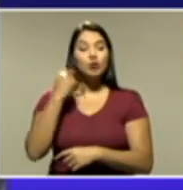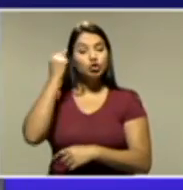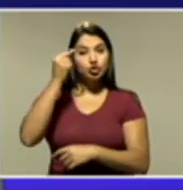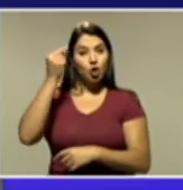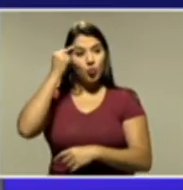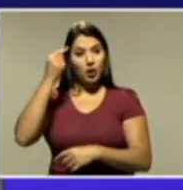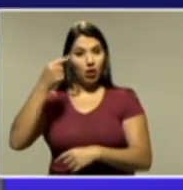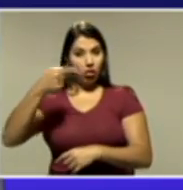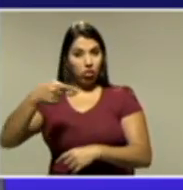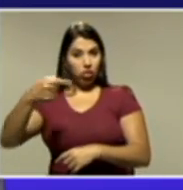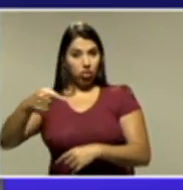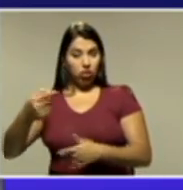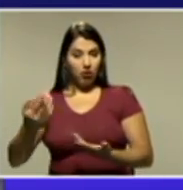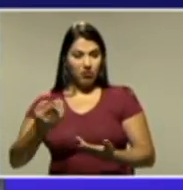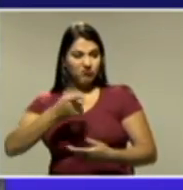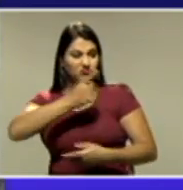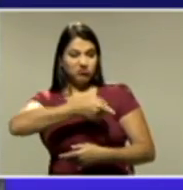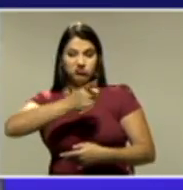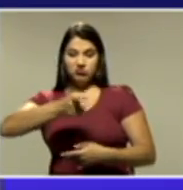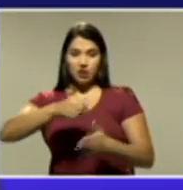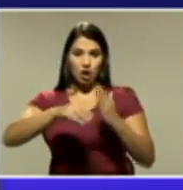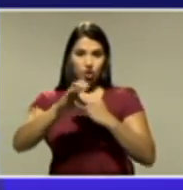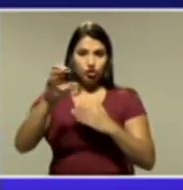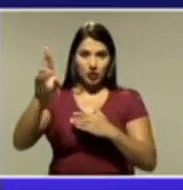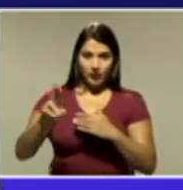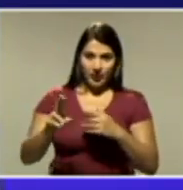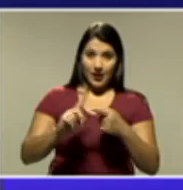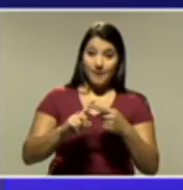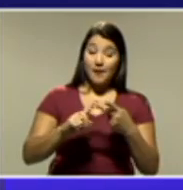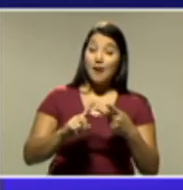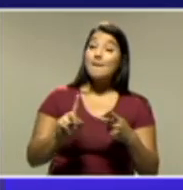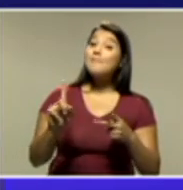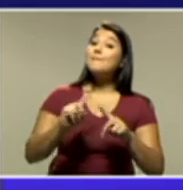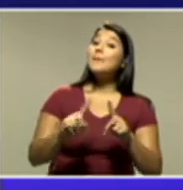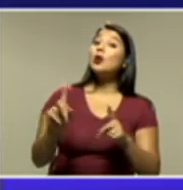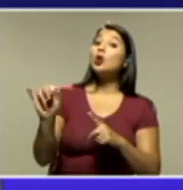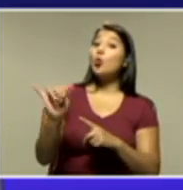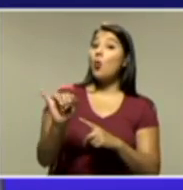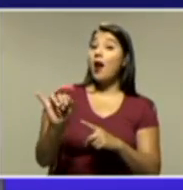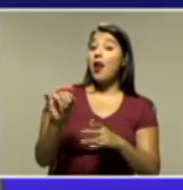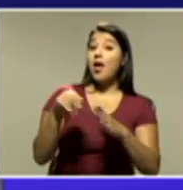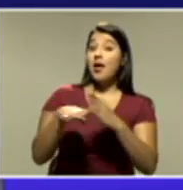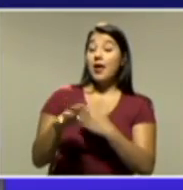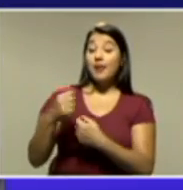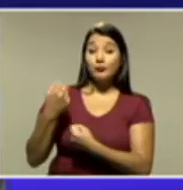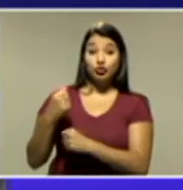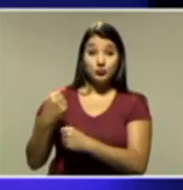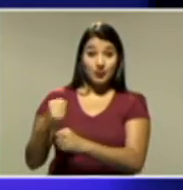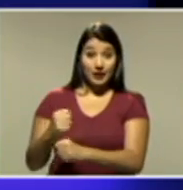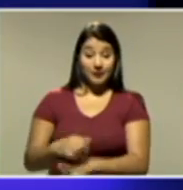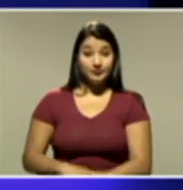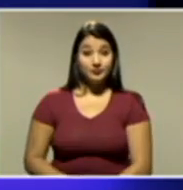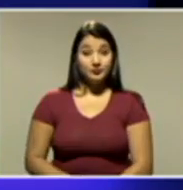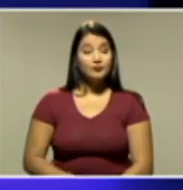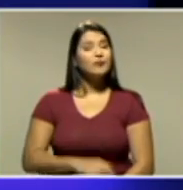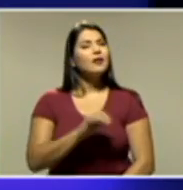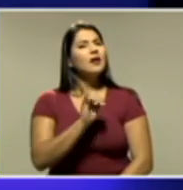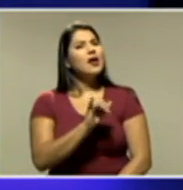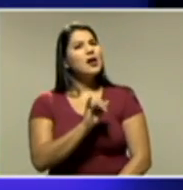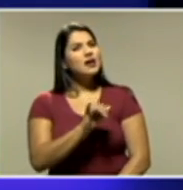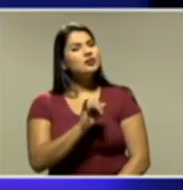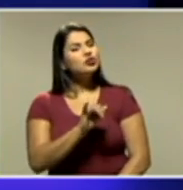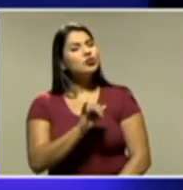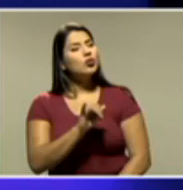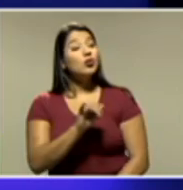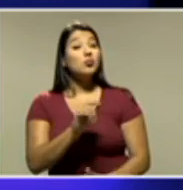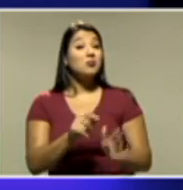a nivel nacional, pero también no tenemos gobiernos vitalicios a nivel local. Eso en